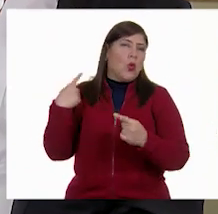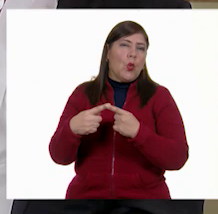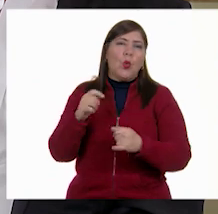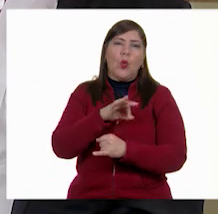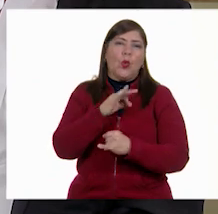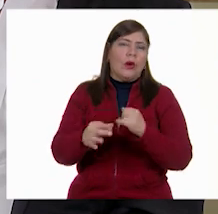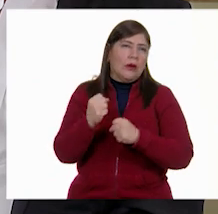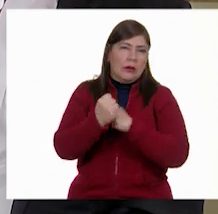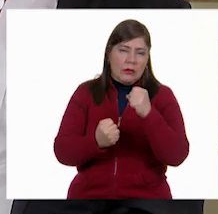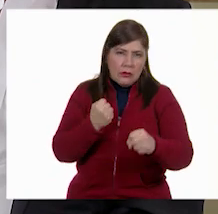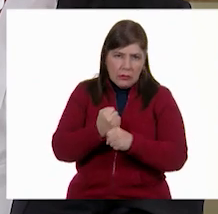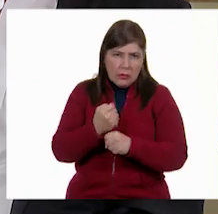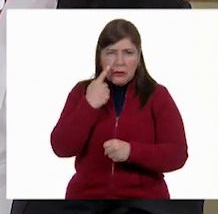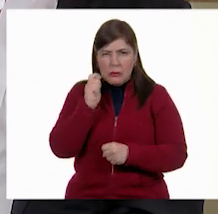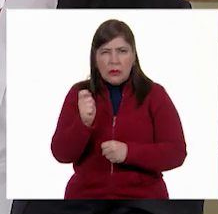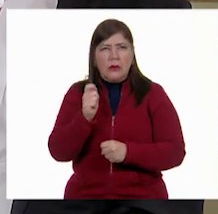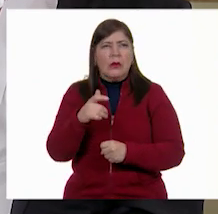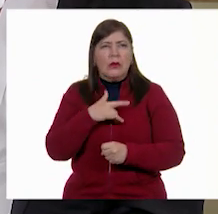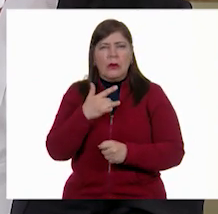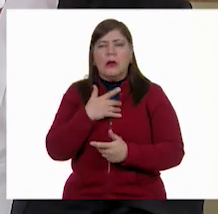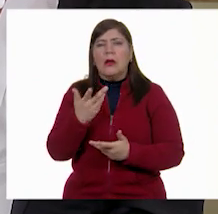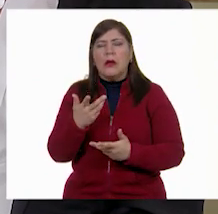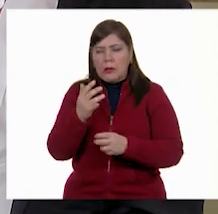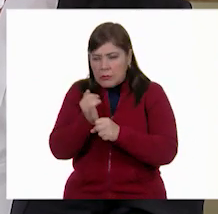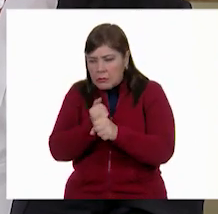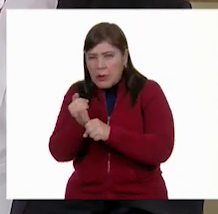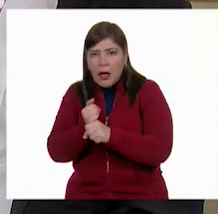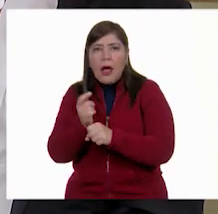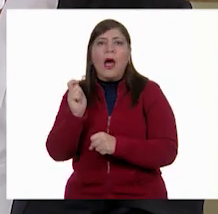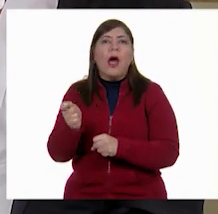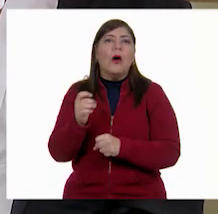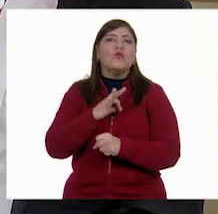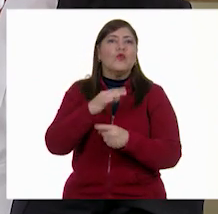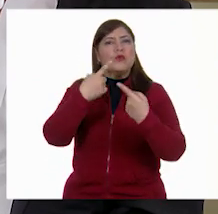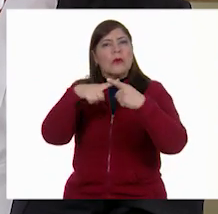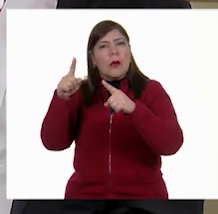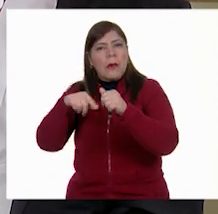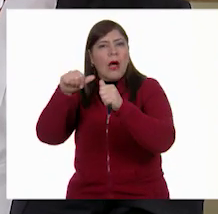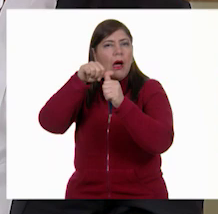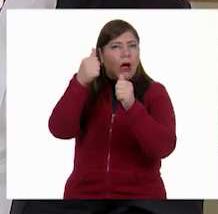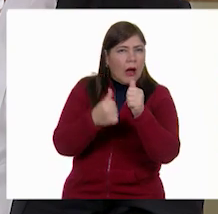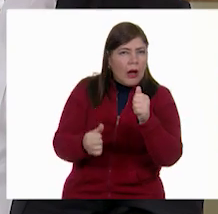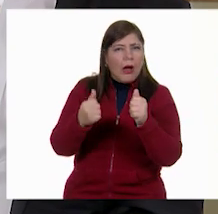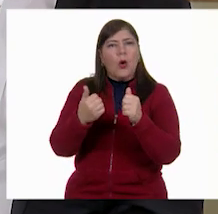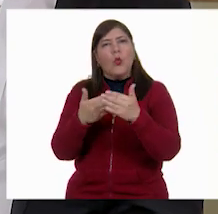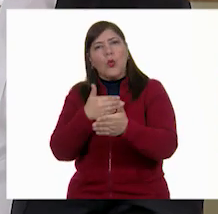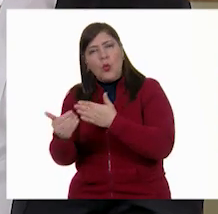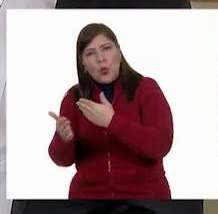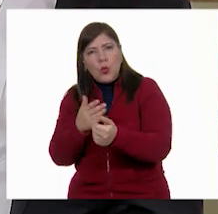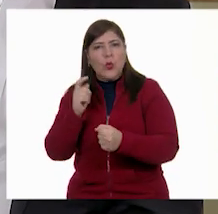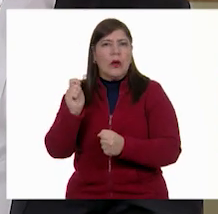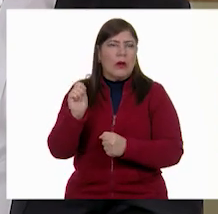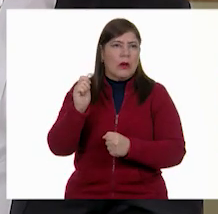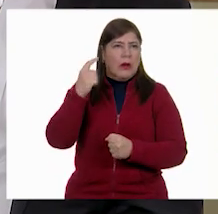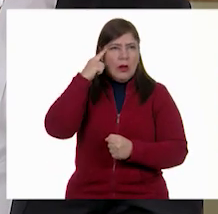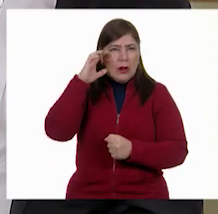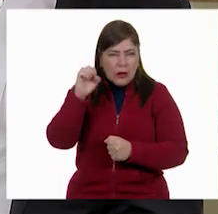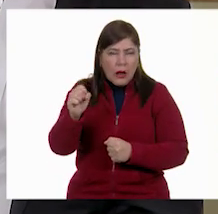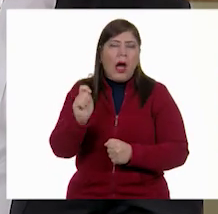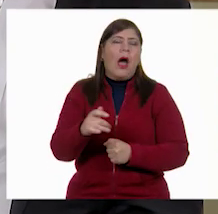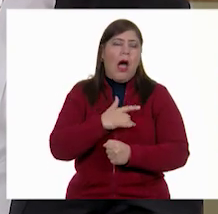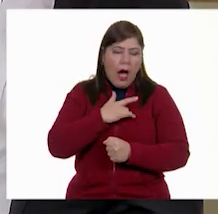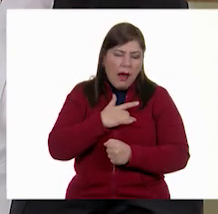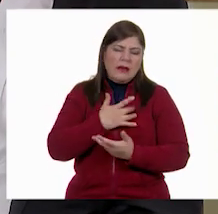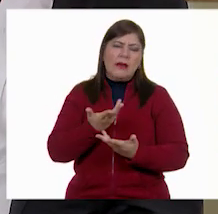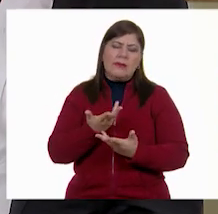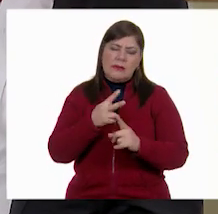con FEMSA, el programa Estancia FEMSA, lo que ha hecho es permitir a artistas conceptuales o contemporáneos que hayan venido a entender